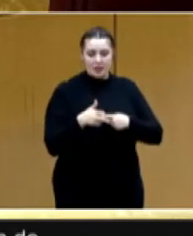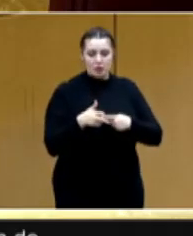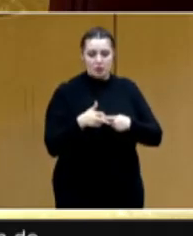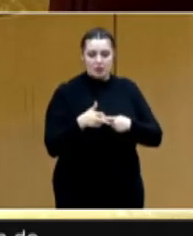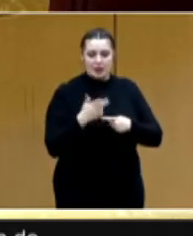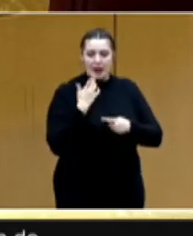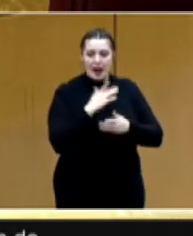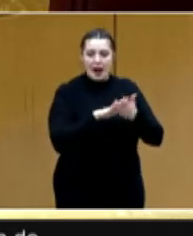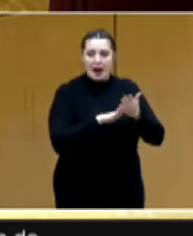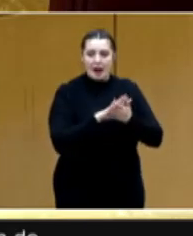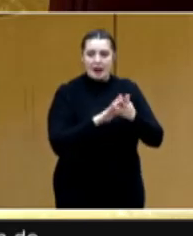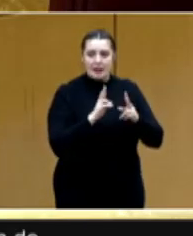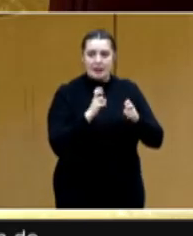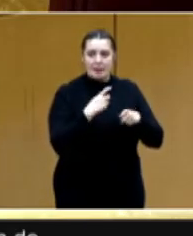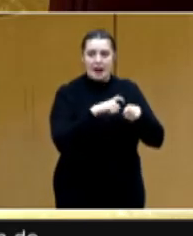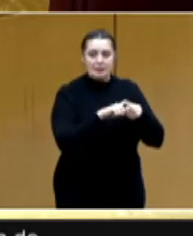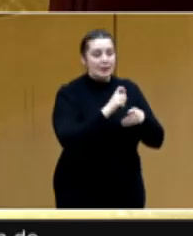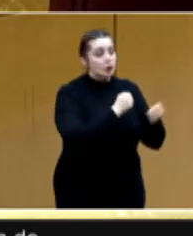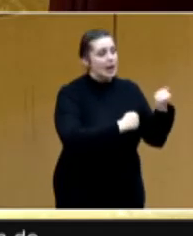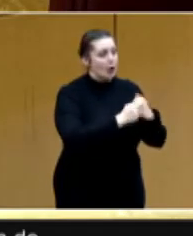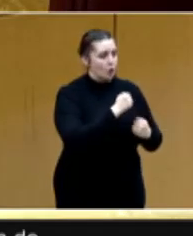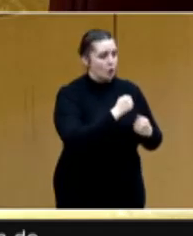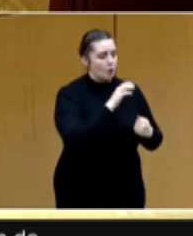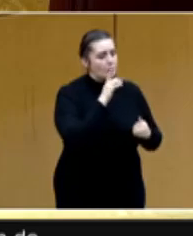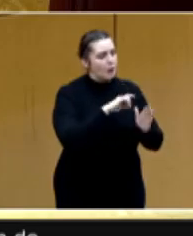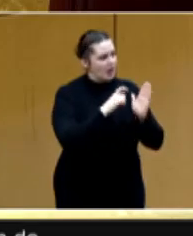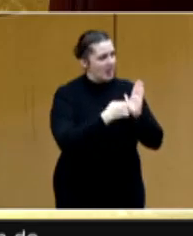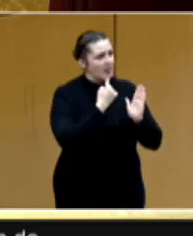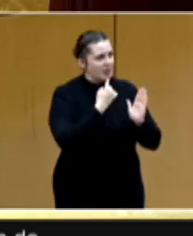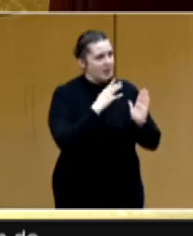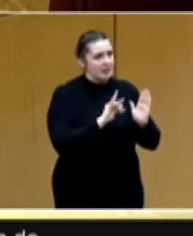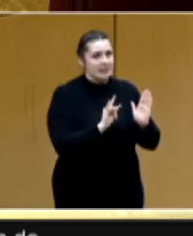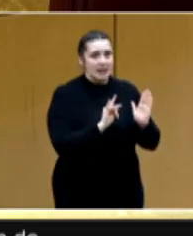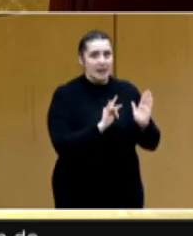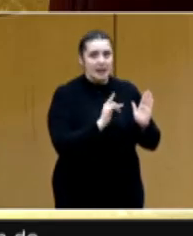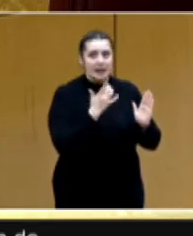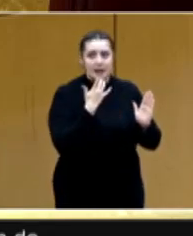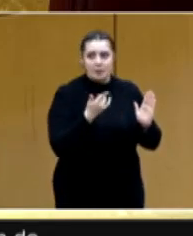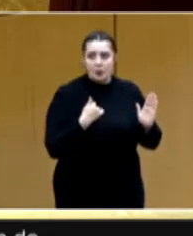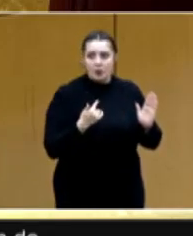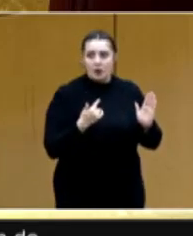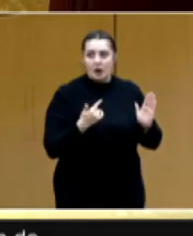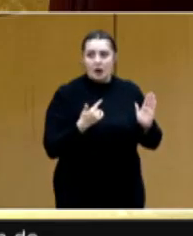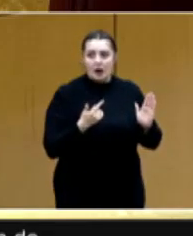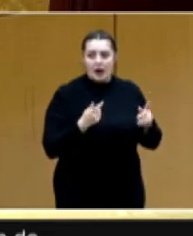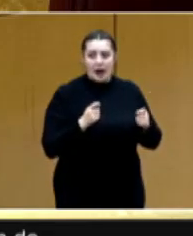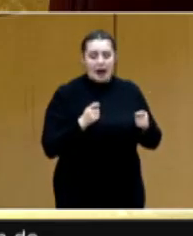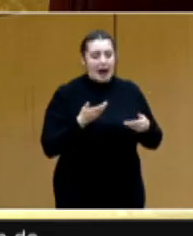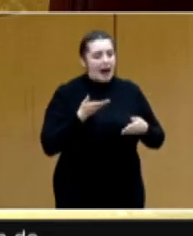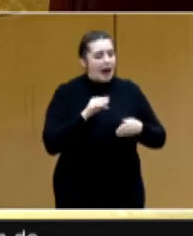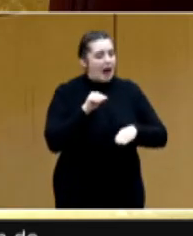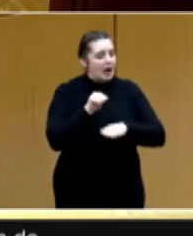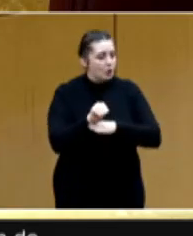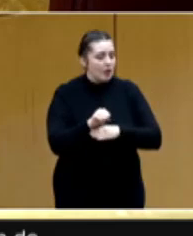los aspectos económicos y en la ley si se recogen pues las ayudas que se les da porque claro